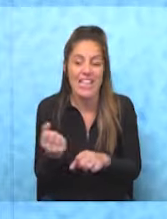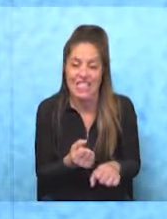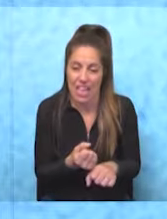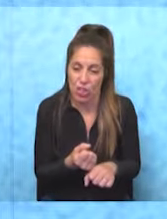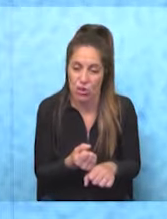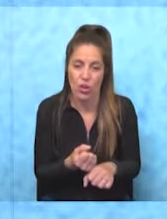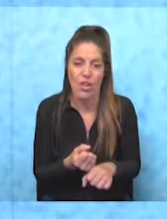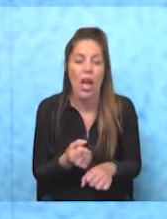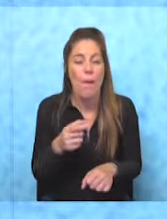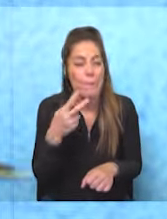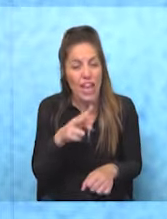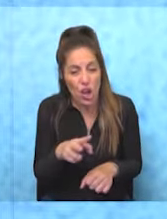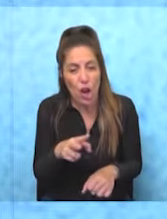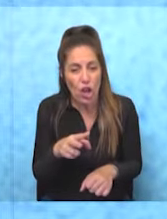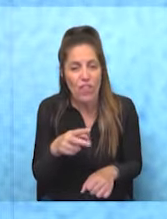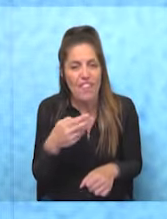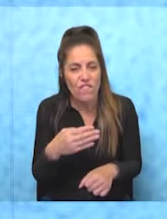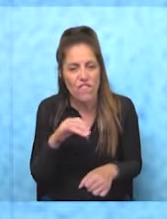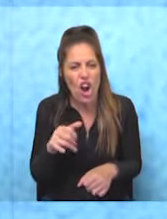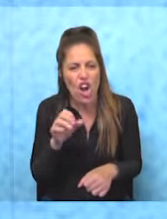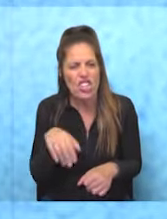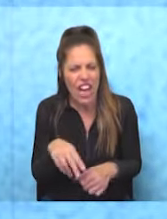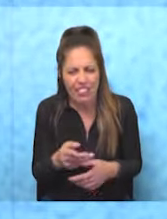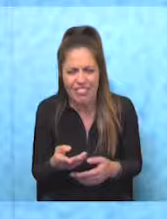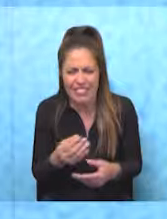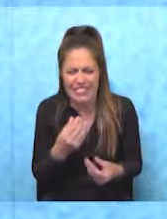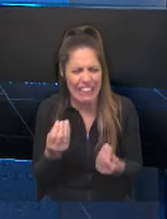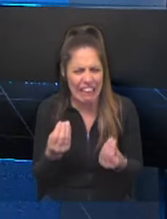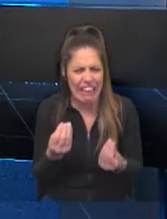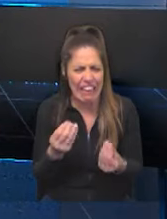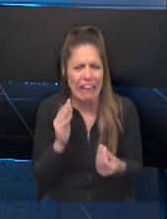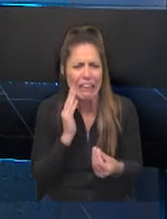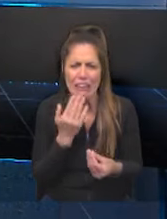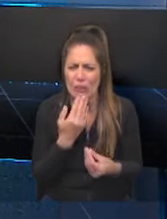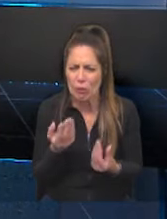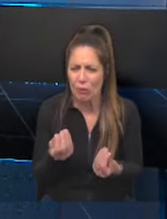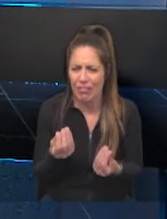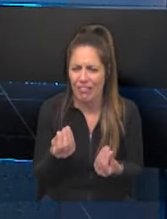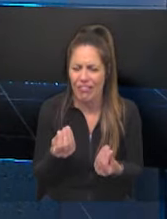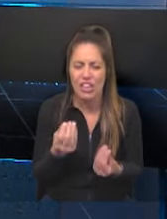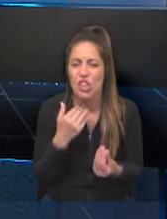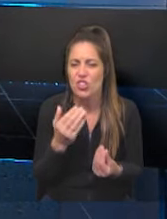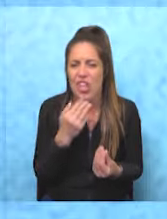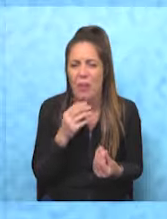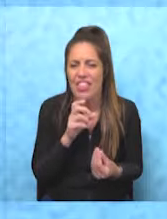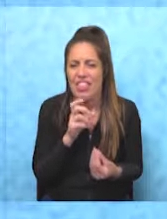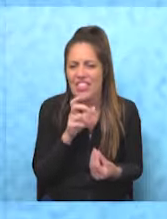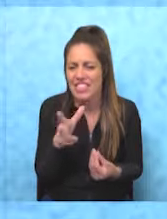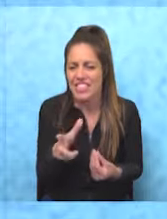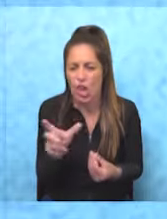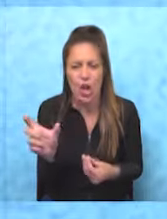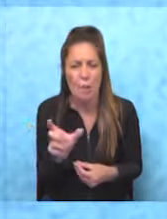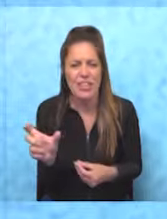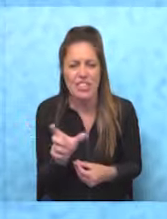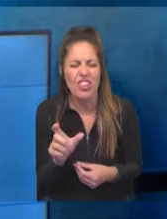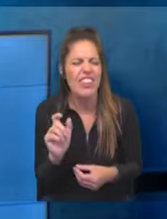asado Y si vos vieron lo de de goran qué mir este ridículo de quién lo de Gori lo George boran